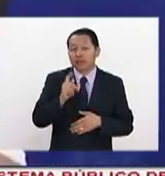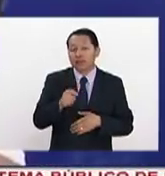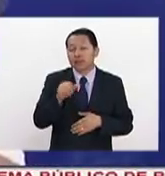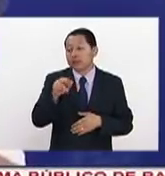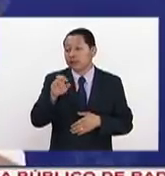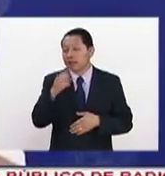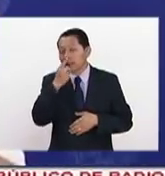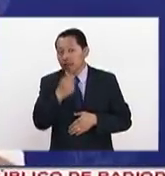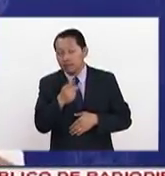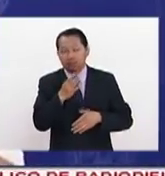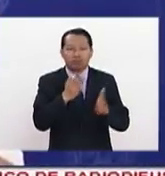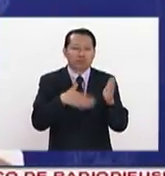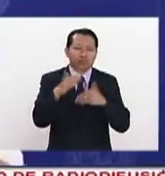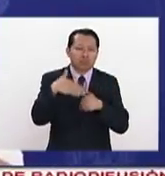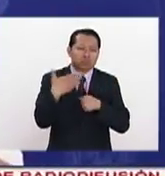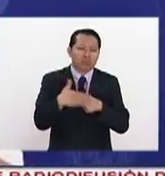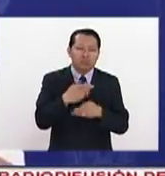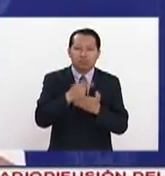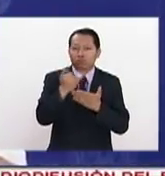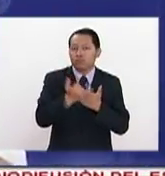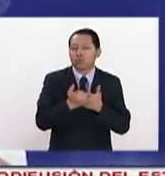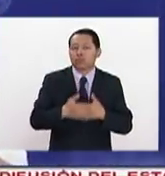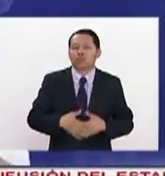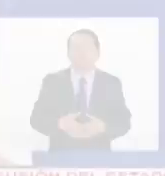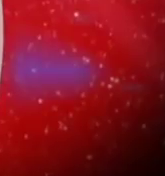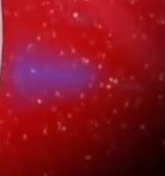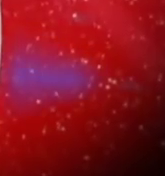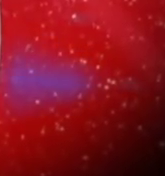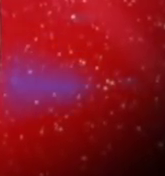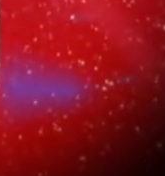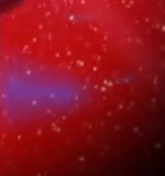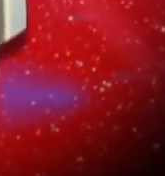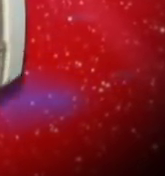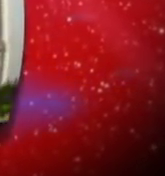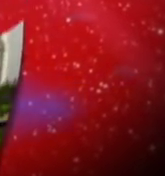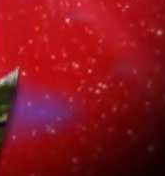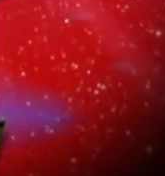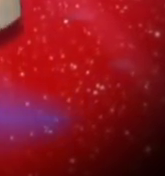deseó éxito en sus próximos proyectos.